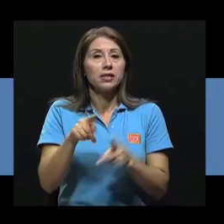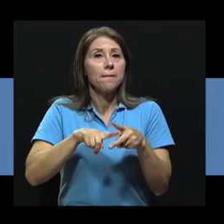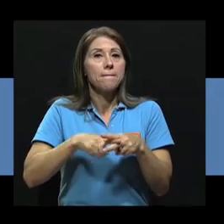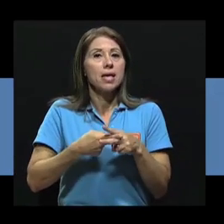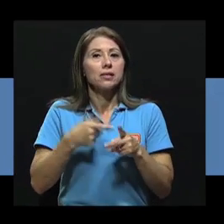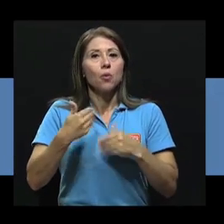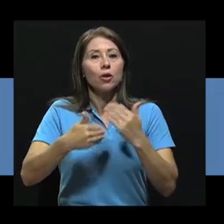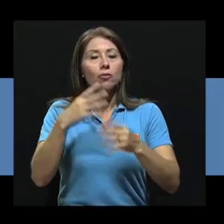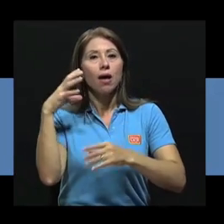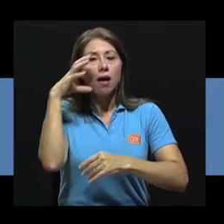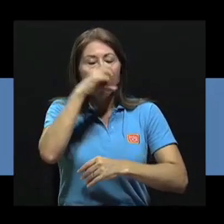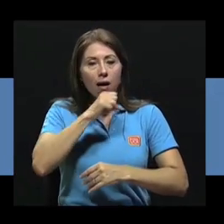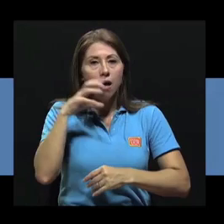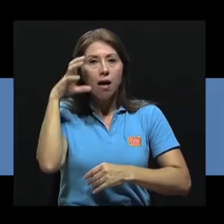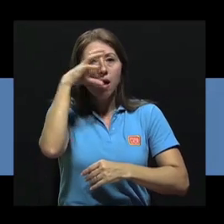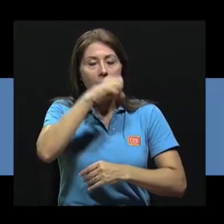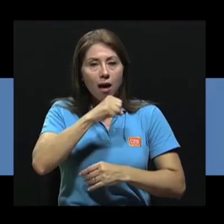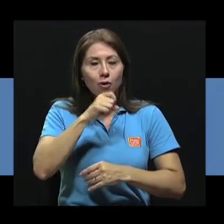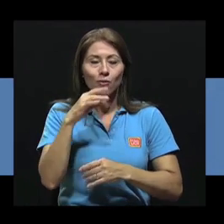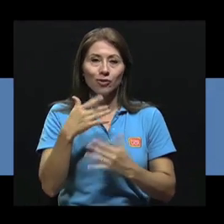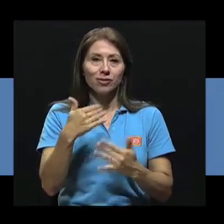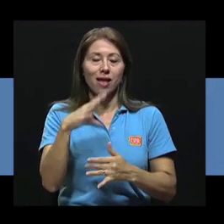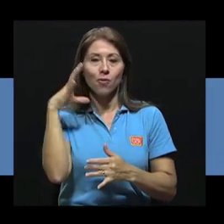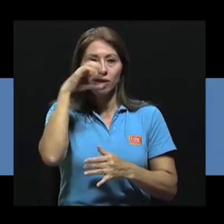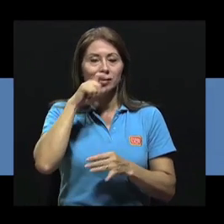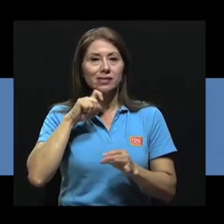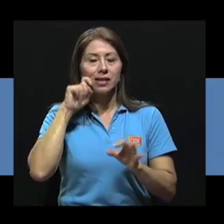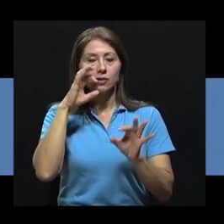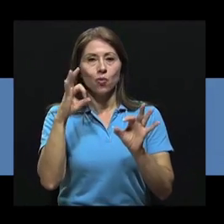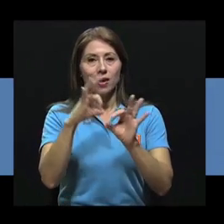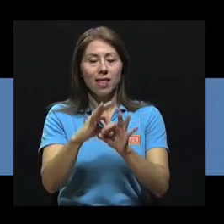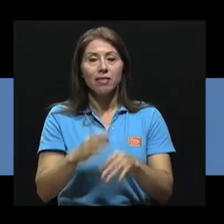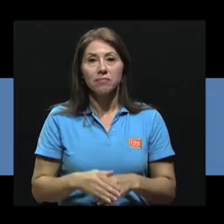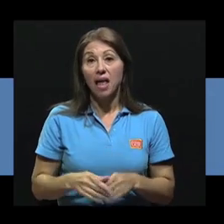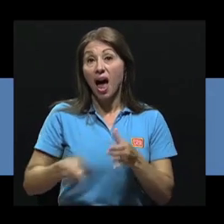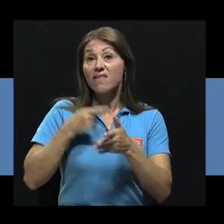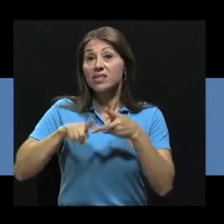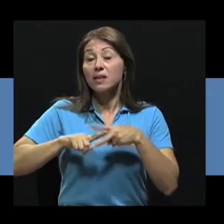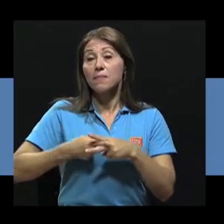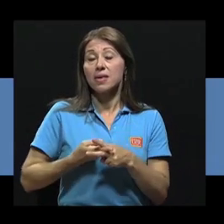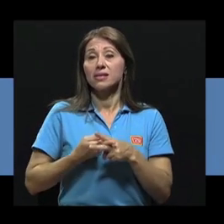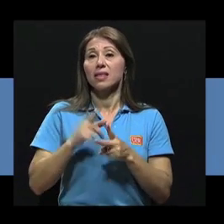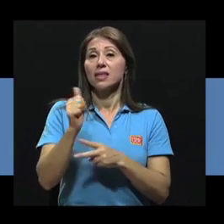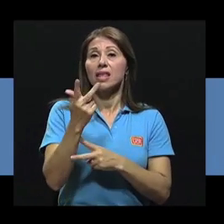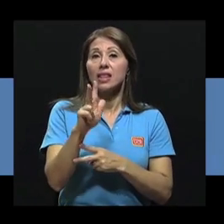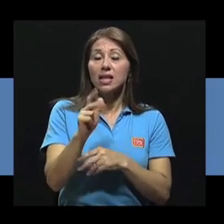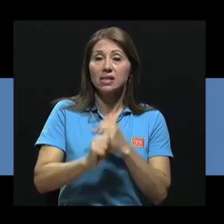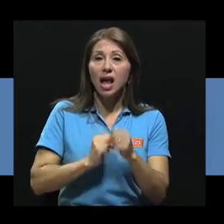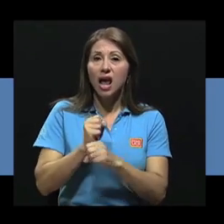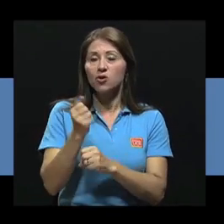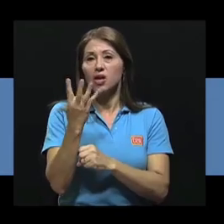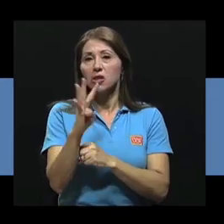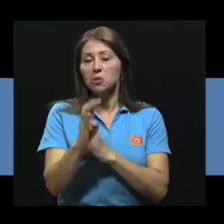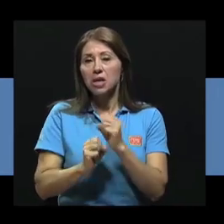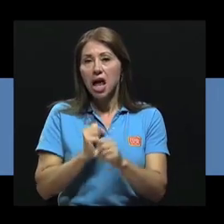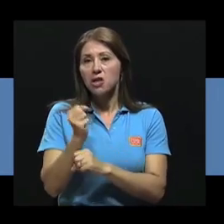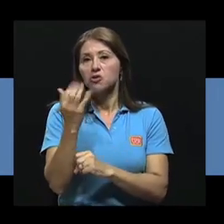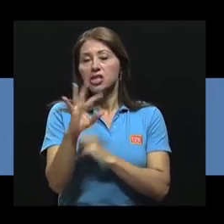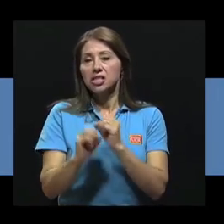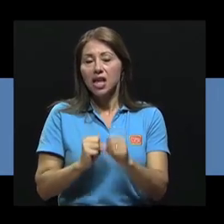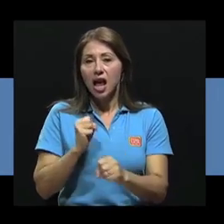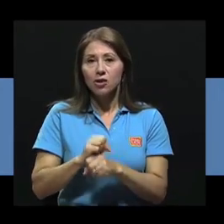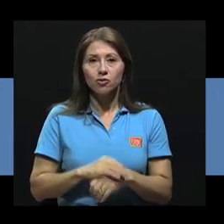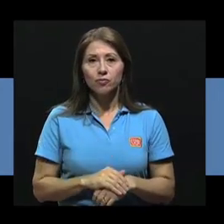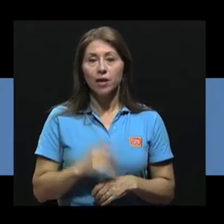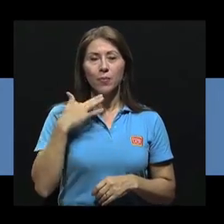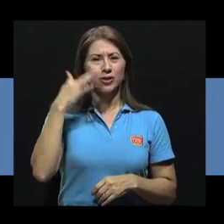empieza a medida que lo va descubriendo, ¿no? A medida que descubren su sexualidad. Tal vez de 13, 14, 15 años en adelante. Bueno,